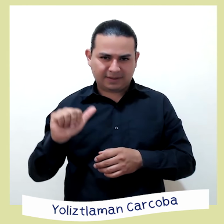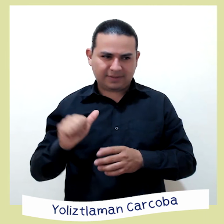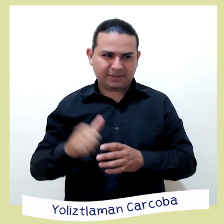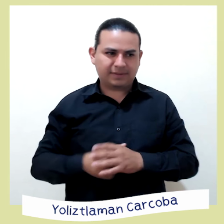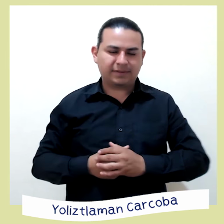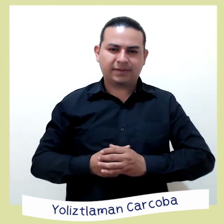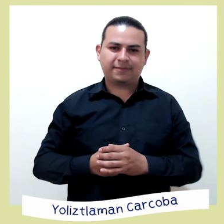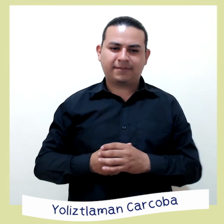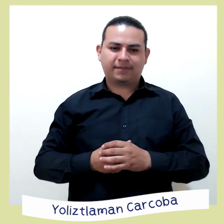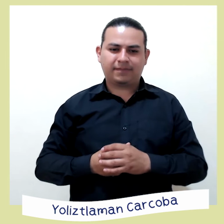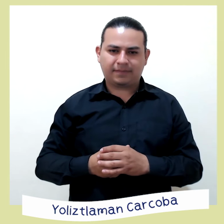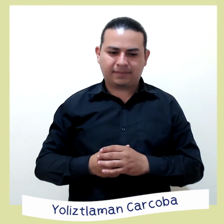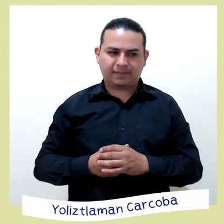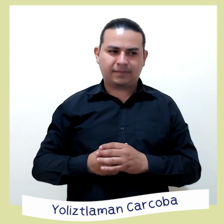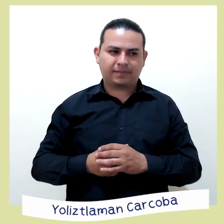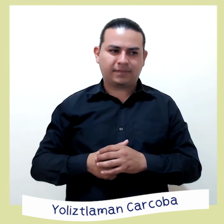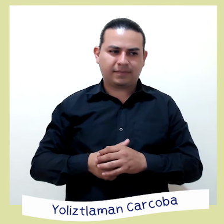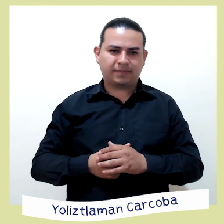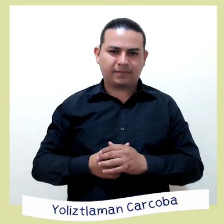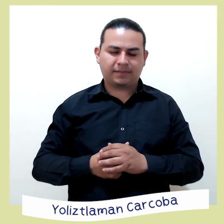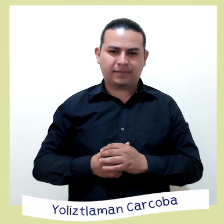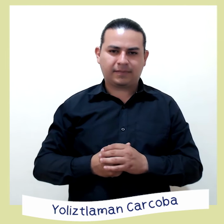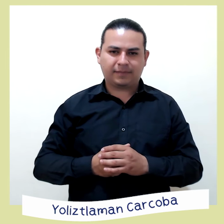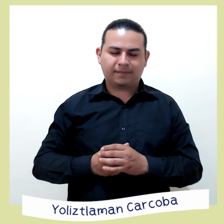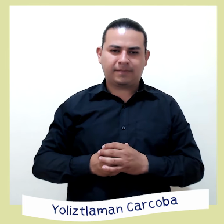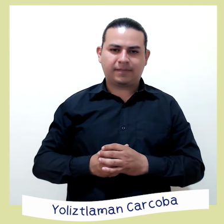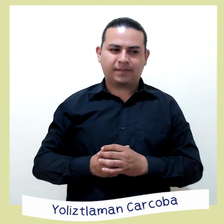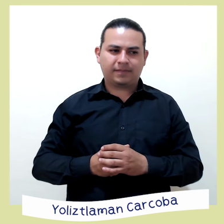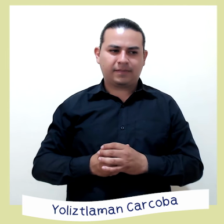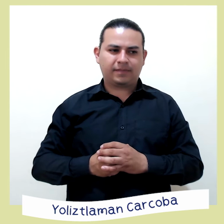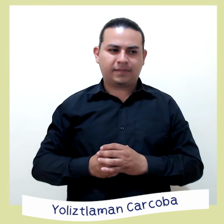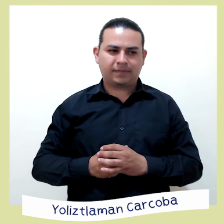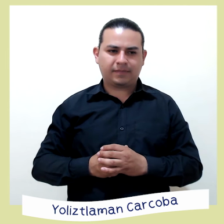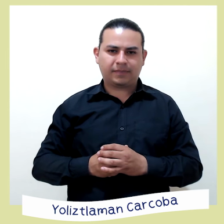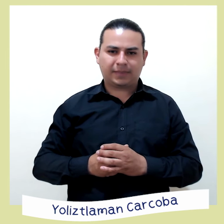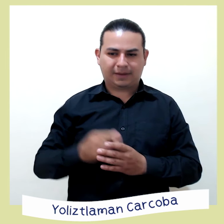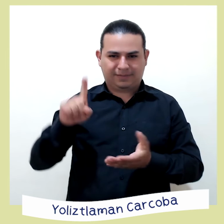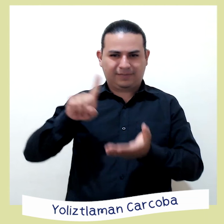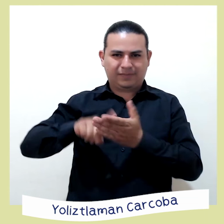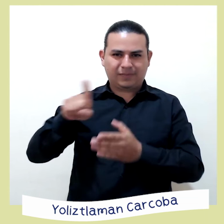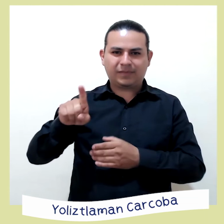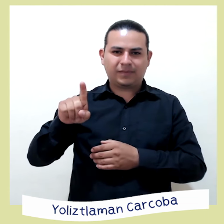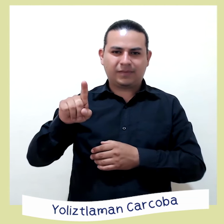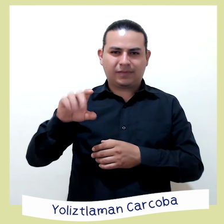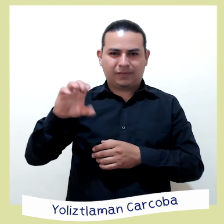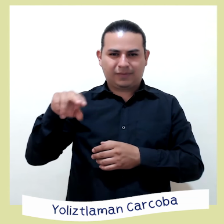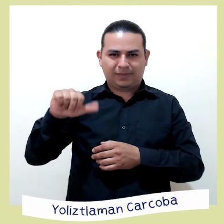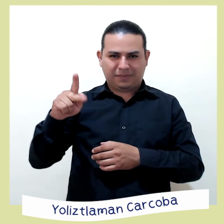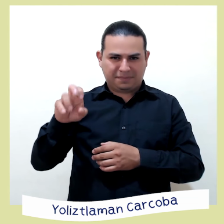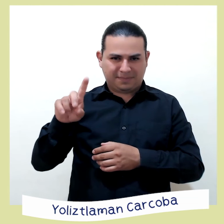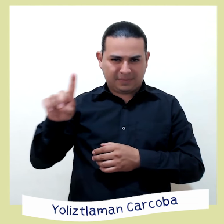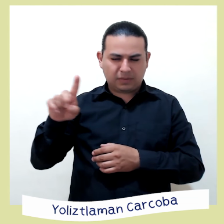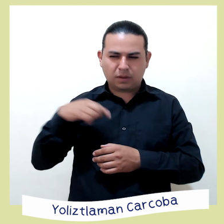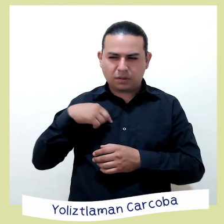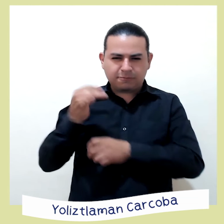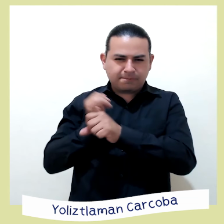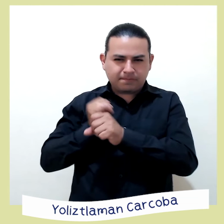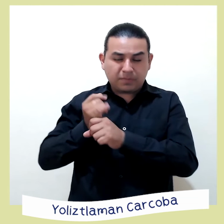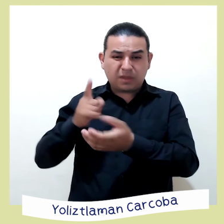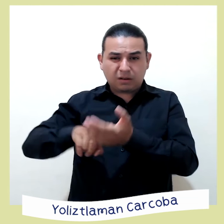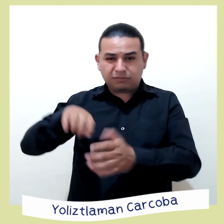cómo éstas vulneran sus derechos. Adelante, Samantha, te escuchamos. Bueno, dentro del contexto